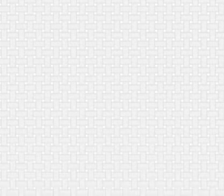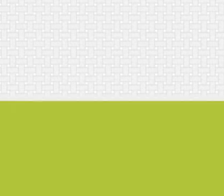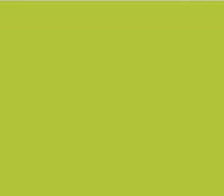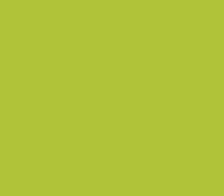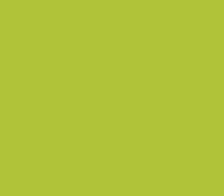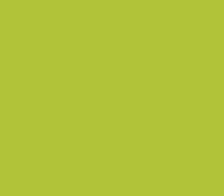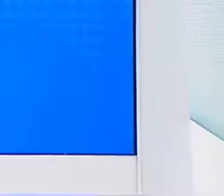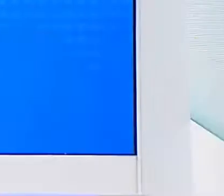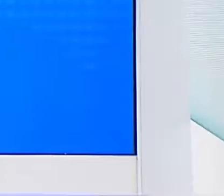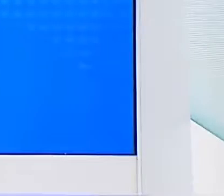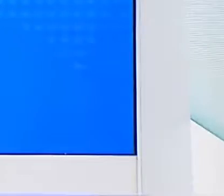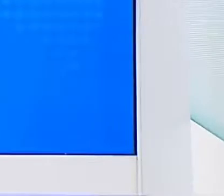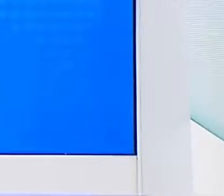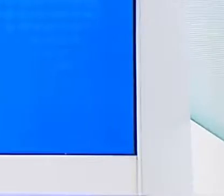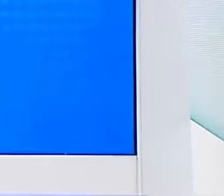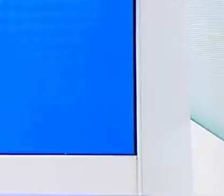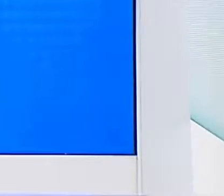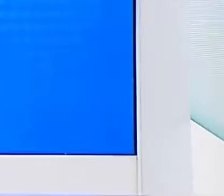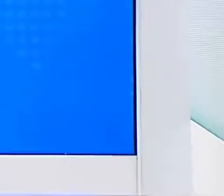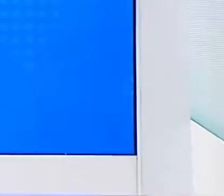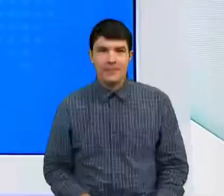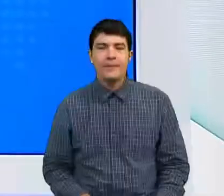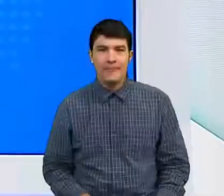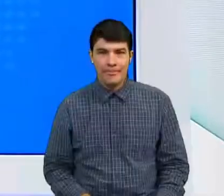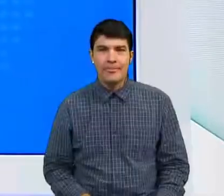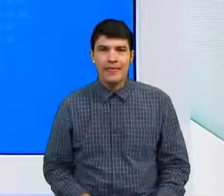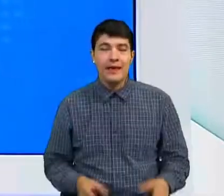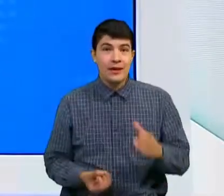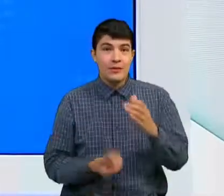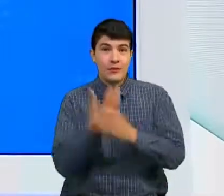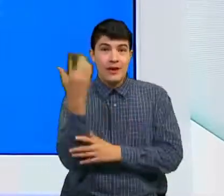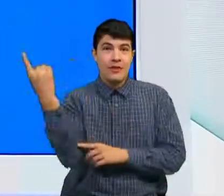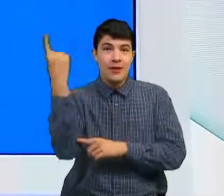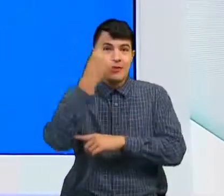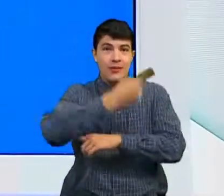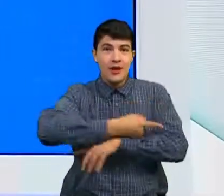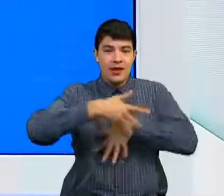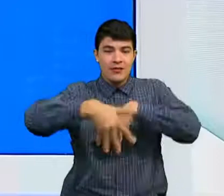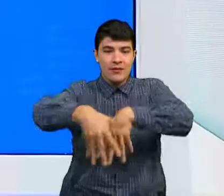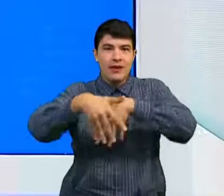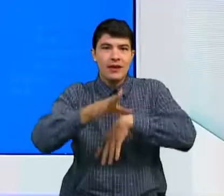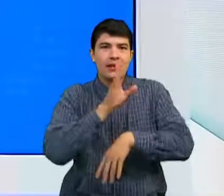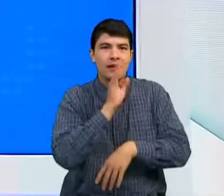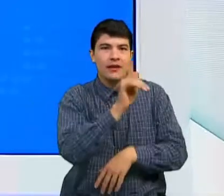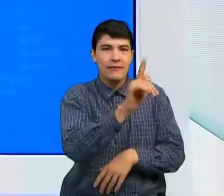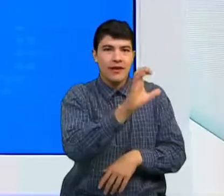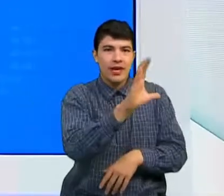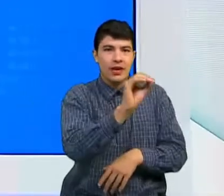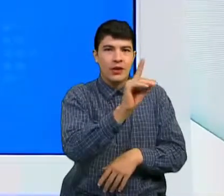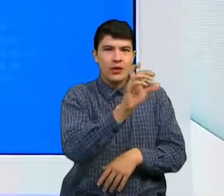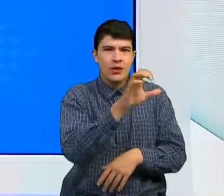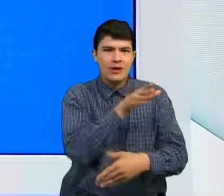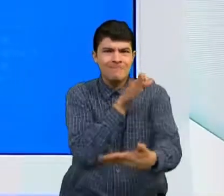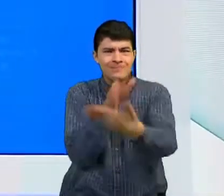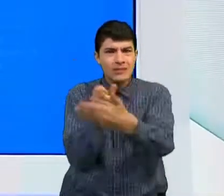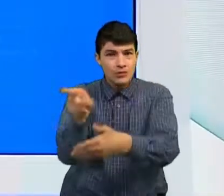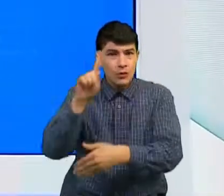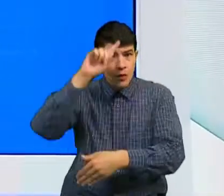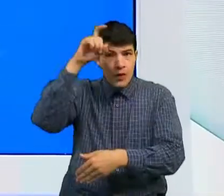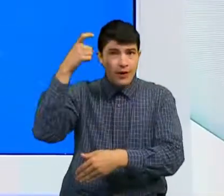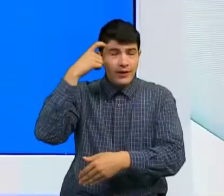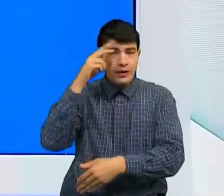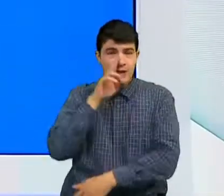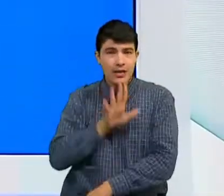canaltro.com. Y hoy se cumple una nueva jornada de protestas por parte de FECODE a manera de presión contra el gobierno